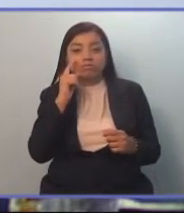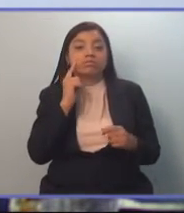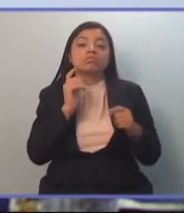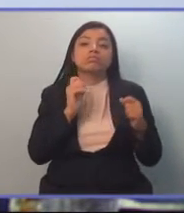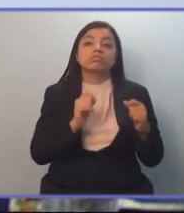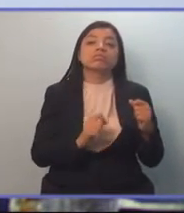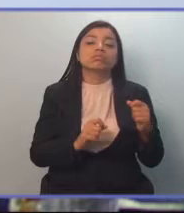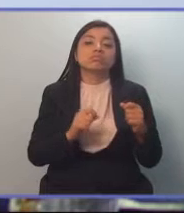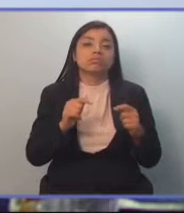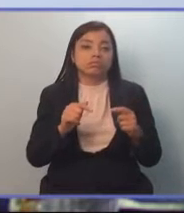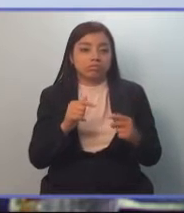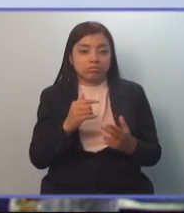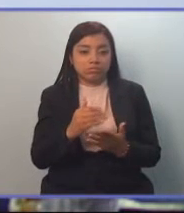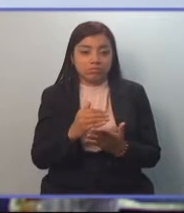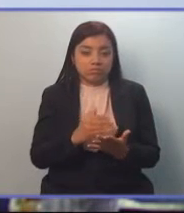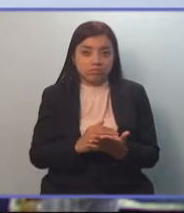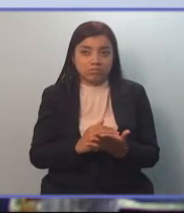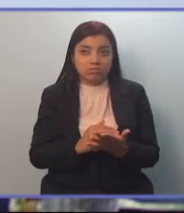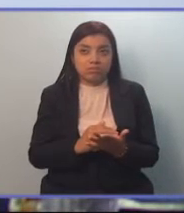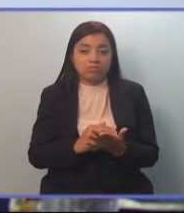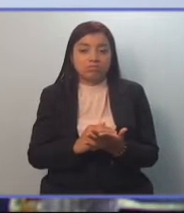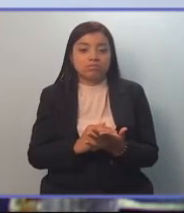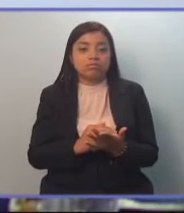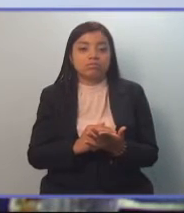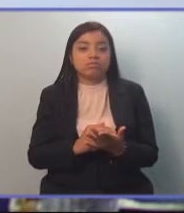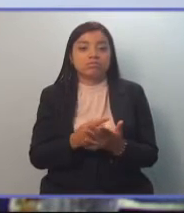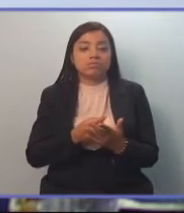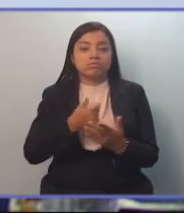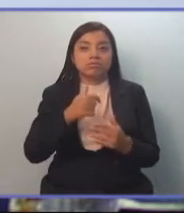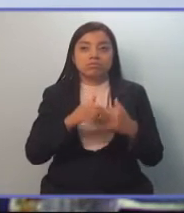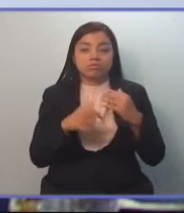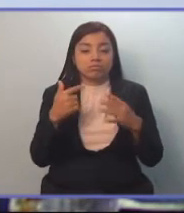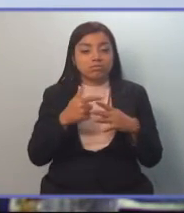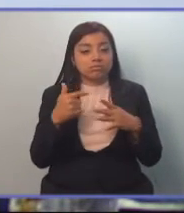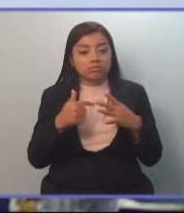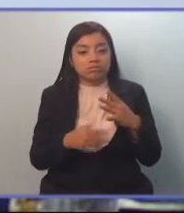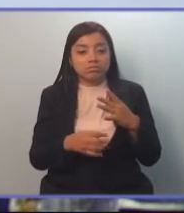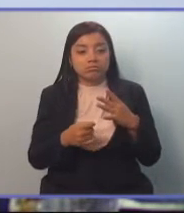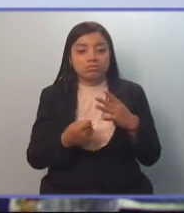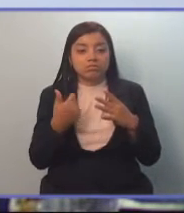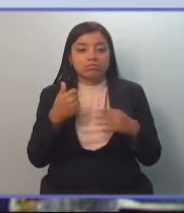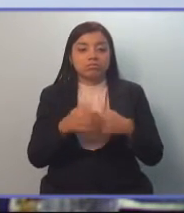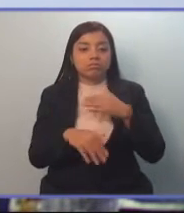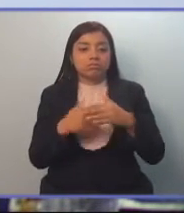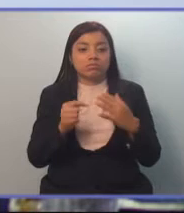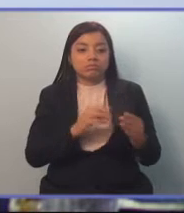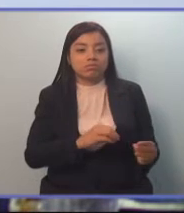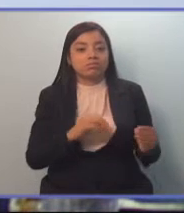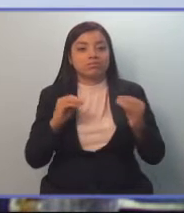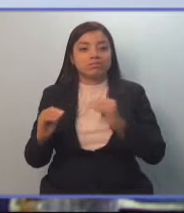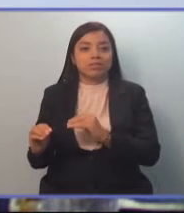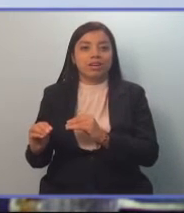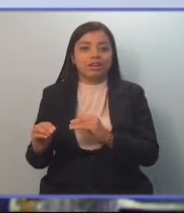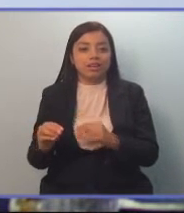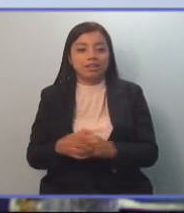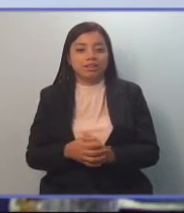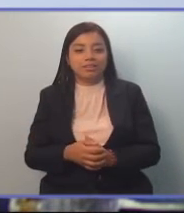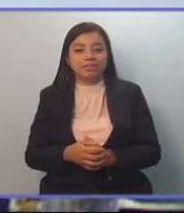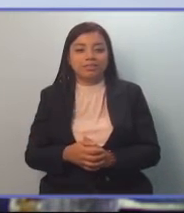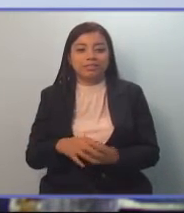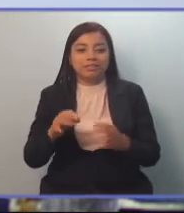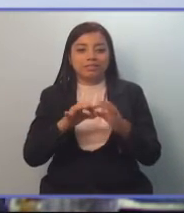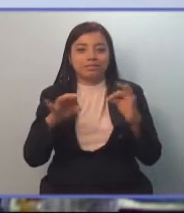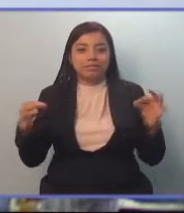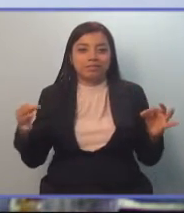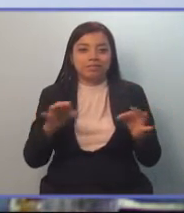se detallan a continuación. Eliminar el nombre de la ley para facilitar la aplicación, quedando la redacción de la siguiente